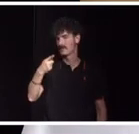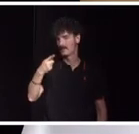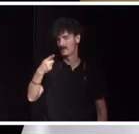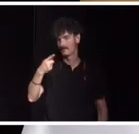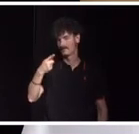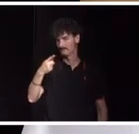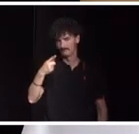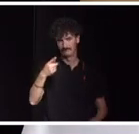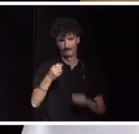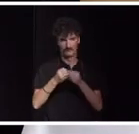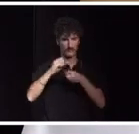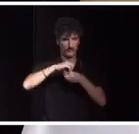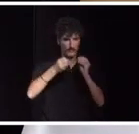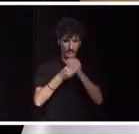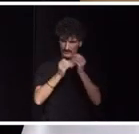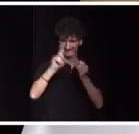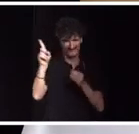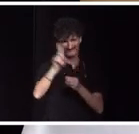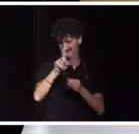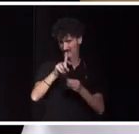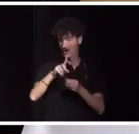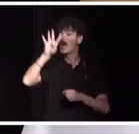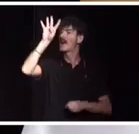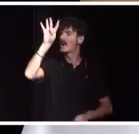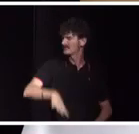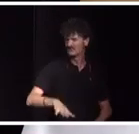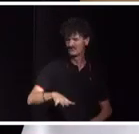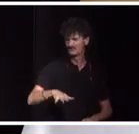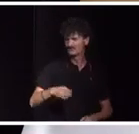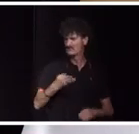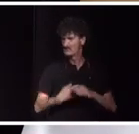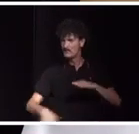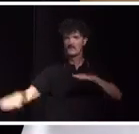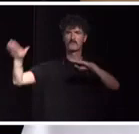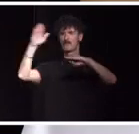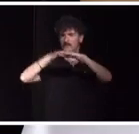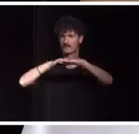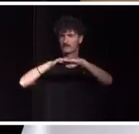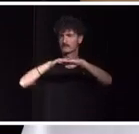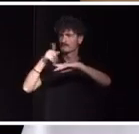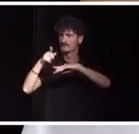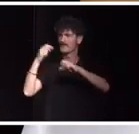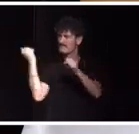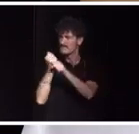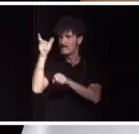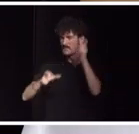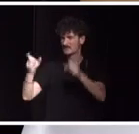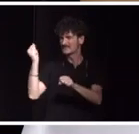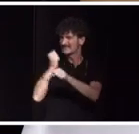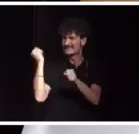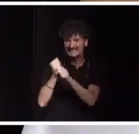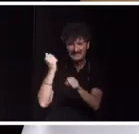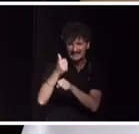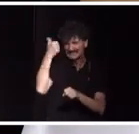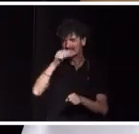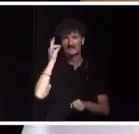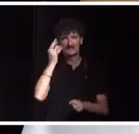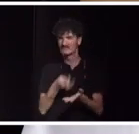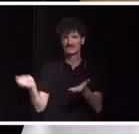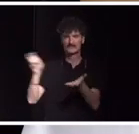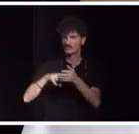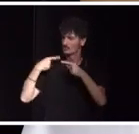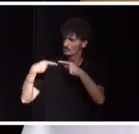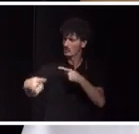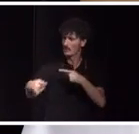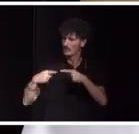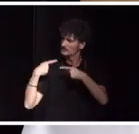Me gustaría deciros que Cataluña es, por encima de todo, una tierra de trabajadores y trabajadoras que se levantan